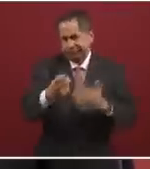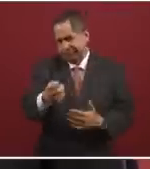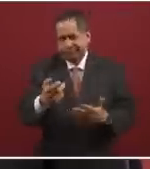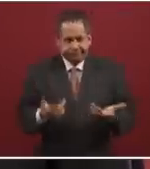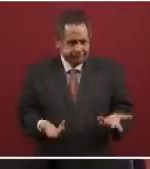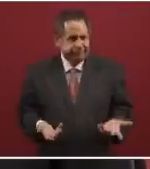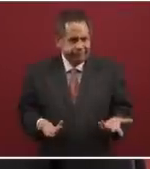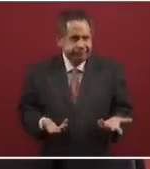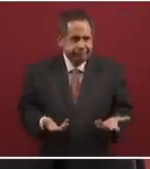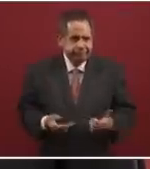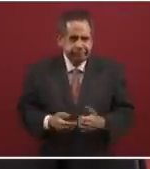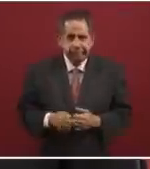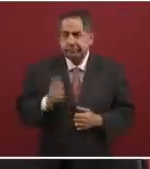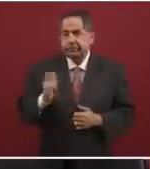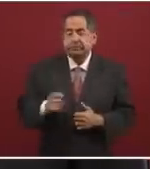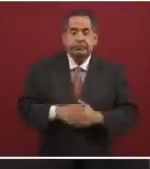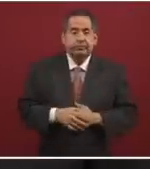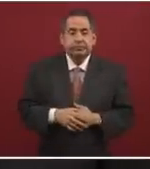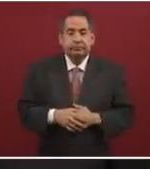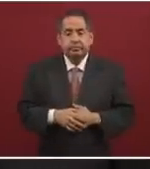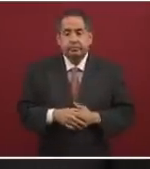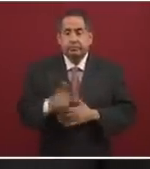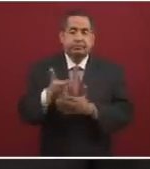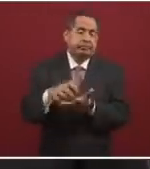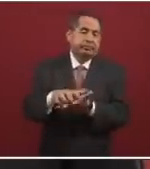Entonces, la austeridad